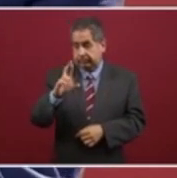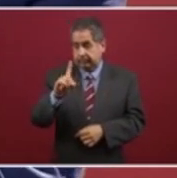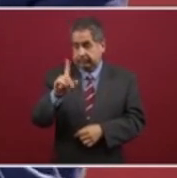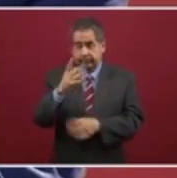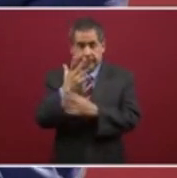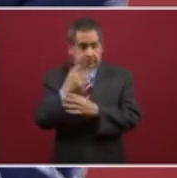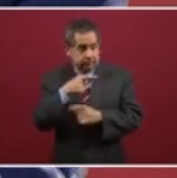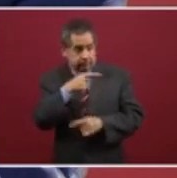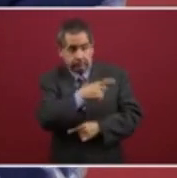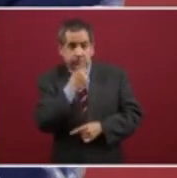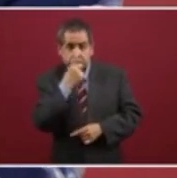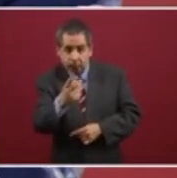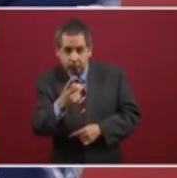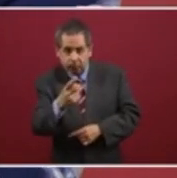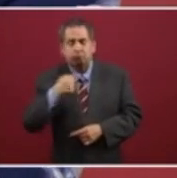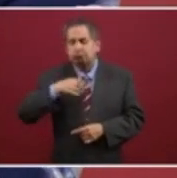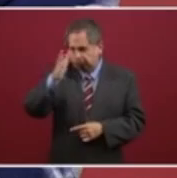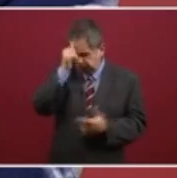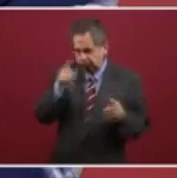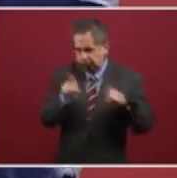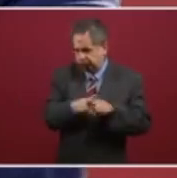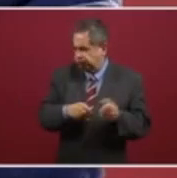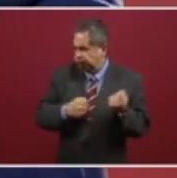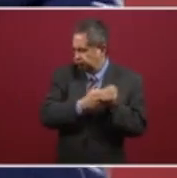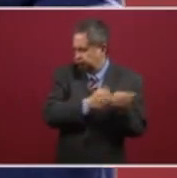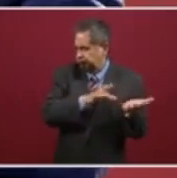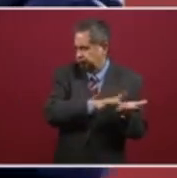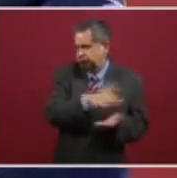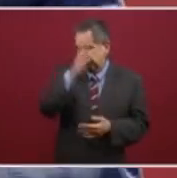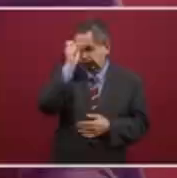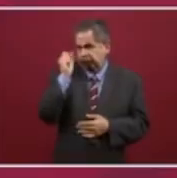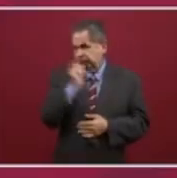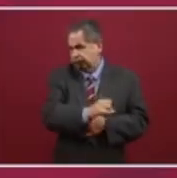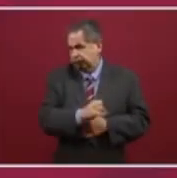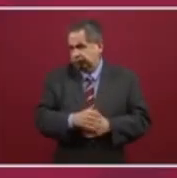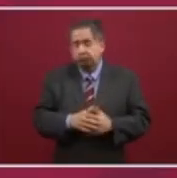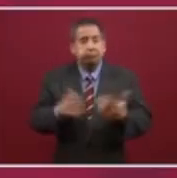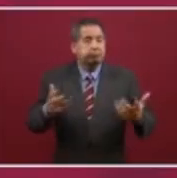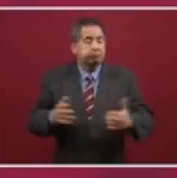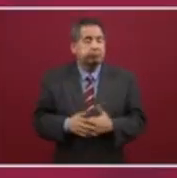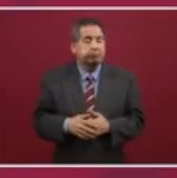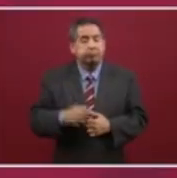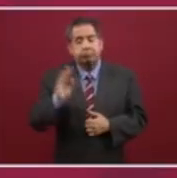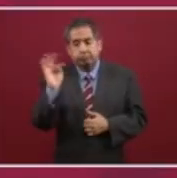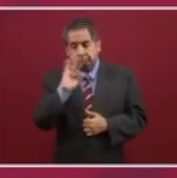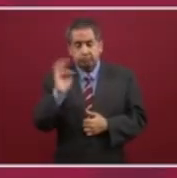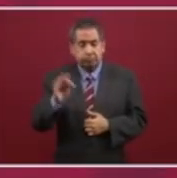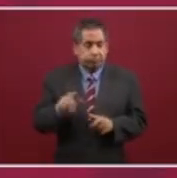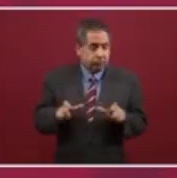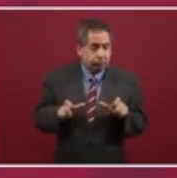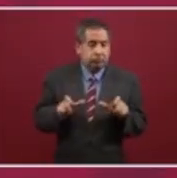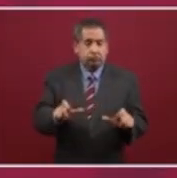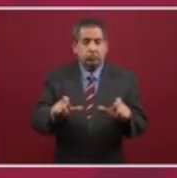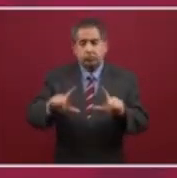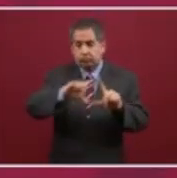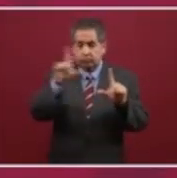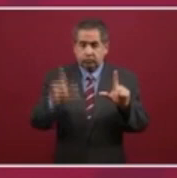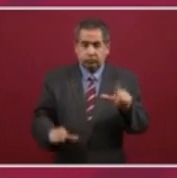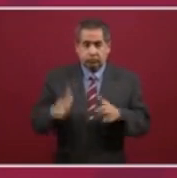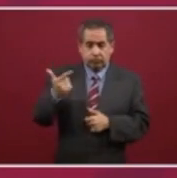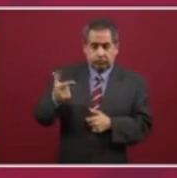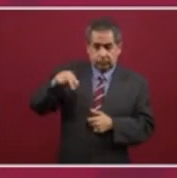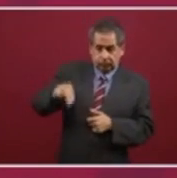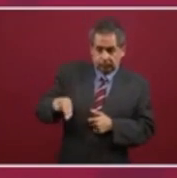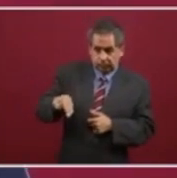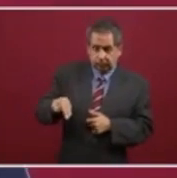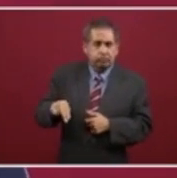yo lo respaldo, que si tenemos Guardia Nacional, como vamos a